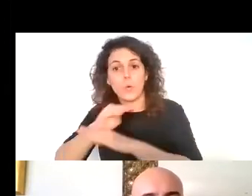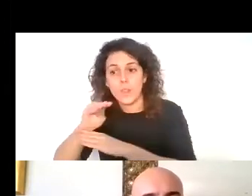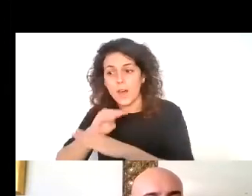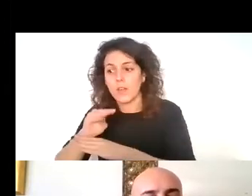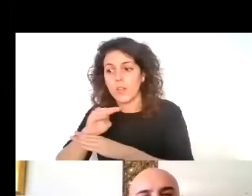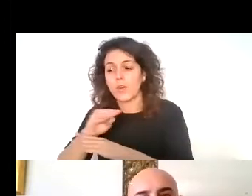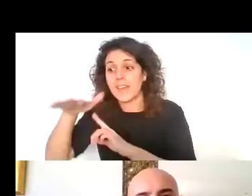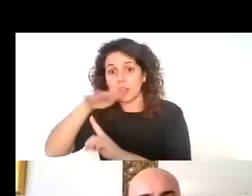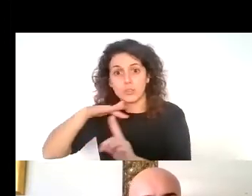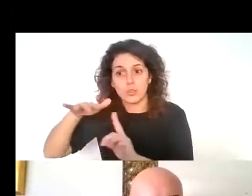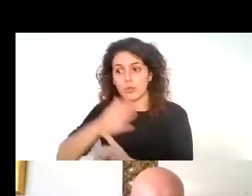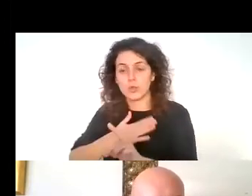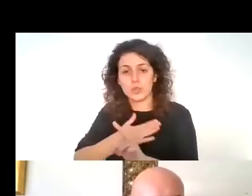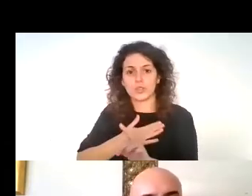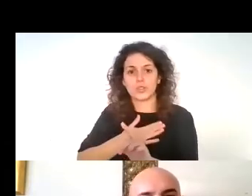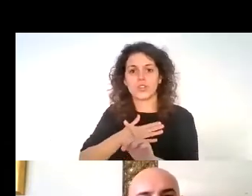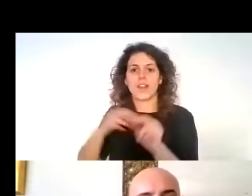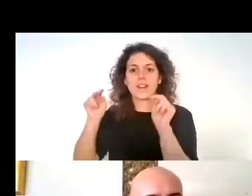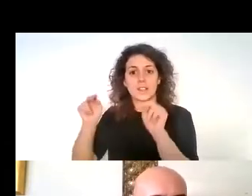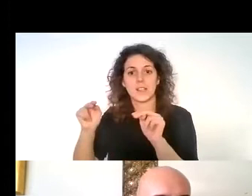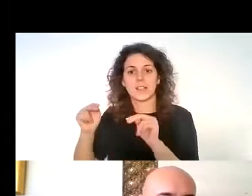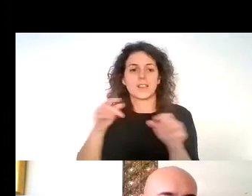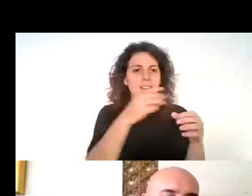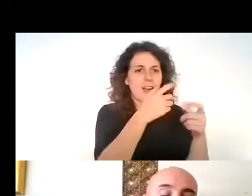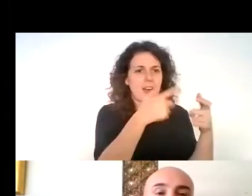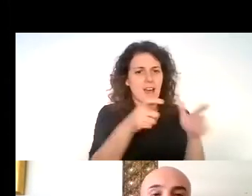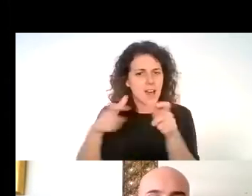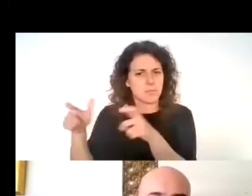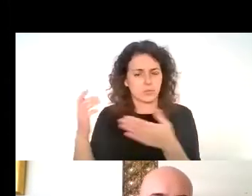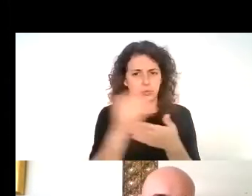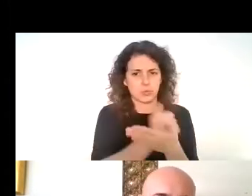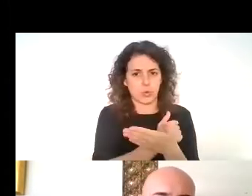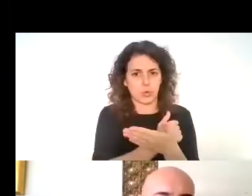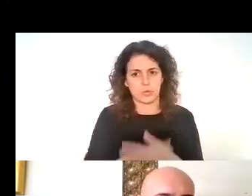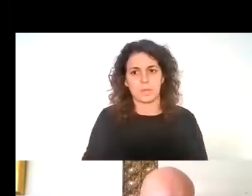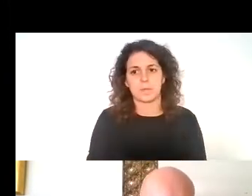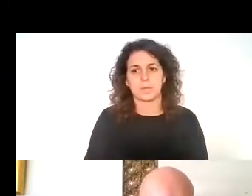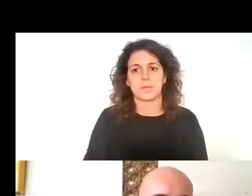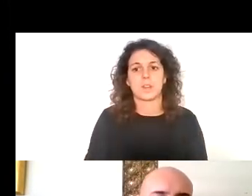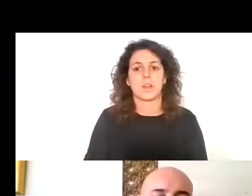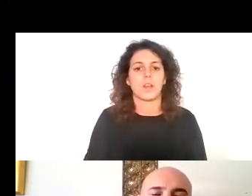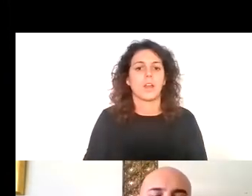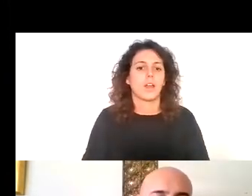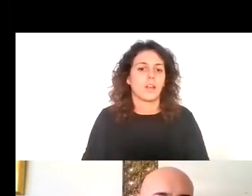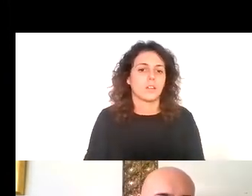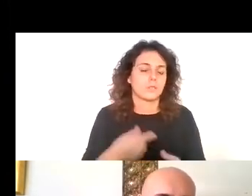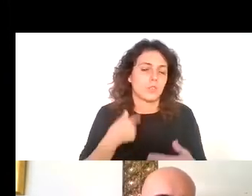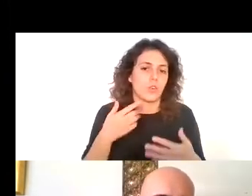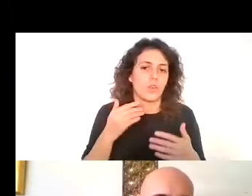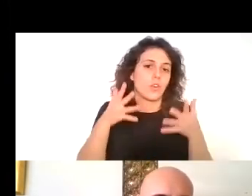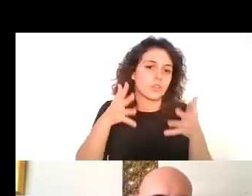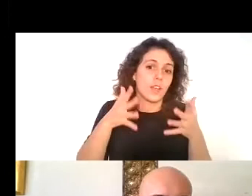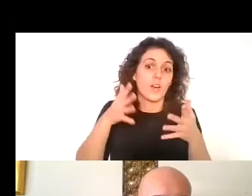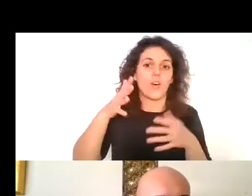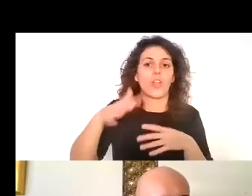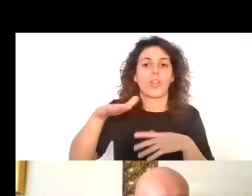nuestros residentes desde todos los ámbitos. Ahora sí, una vez espero convencidos de venir a jubilarse a la Alfaz del Pi, paso